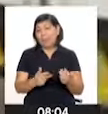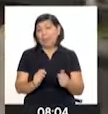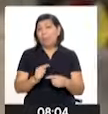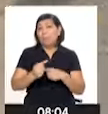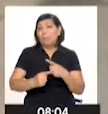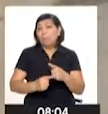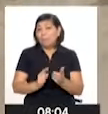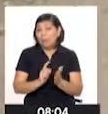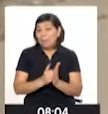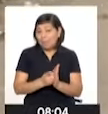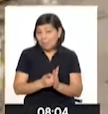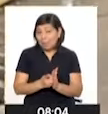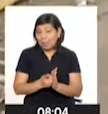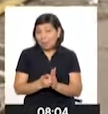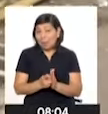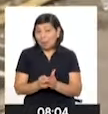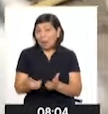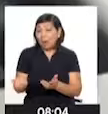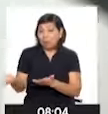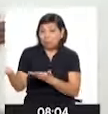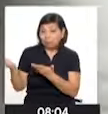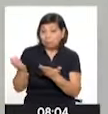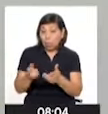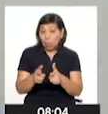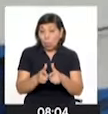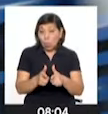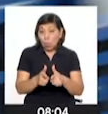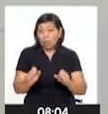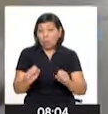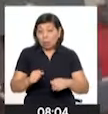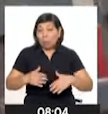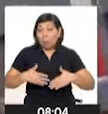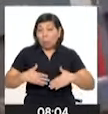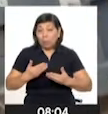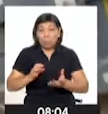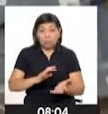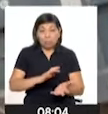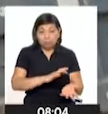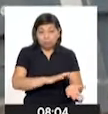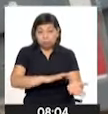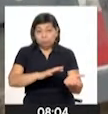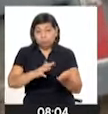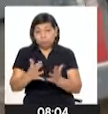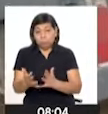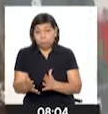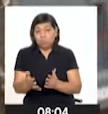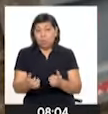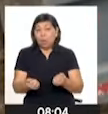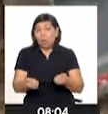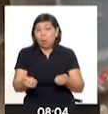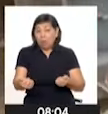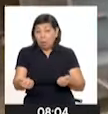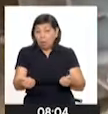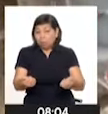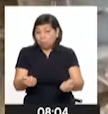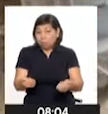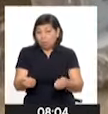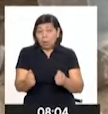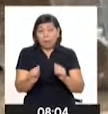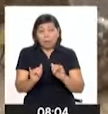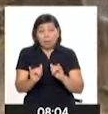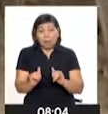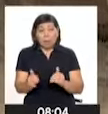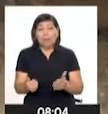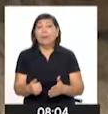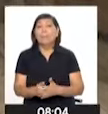los próximos minutos una grúa llegue a este punto para que pueda remolcar remolcar este volquete que todavía